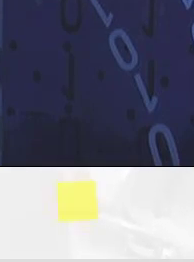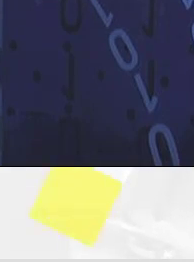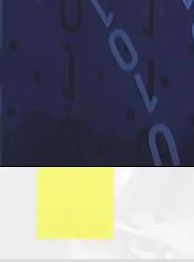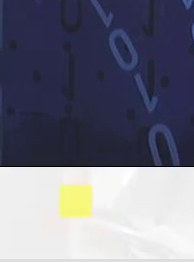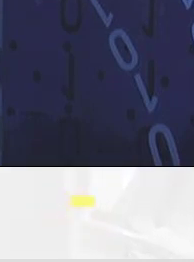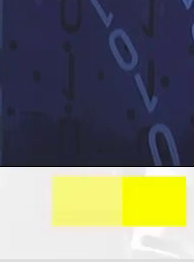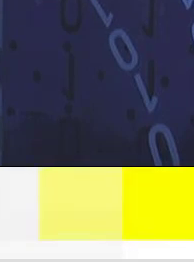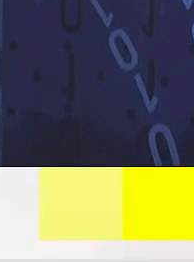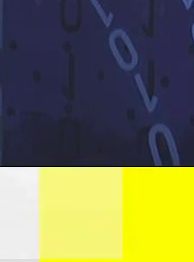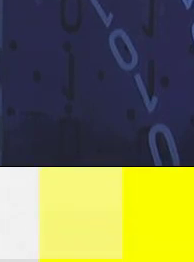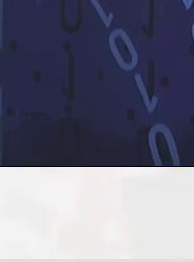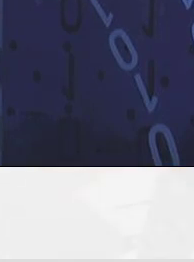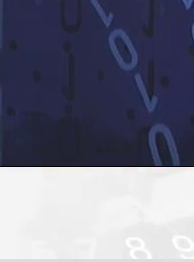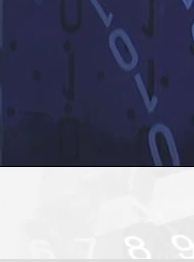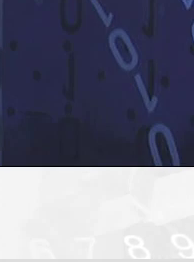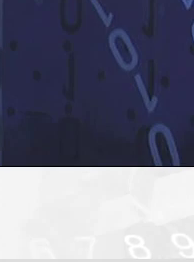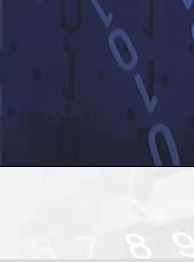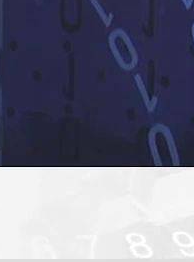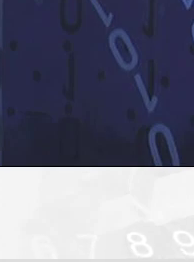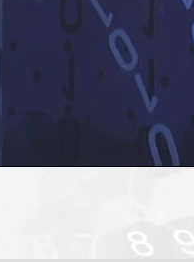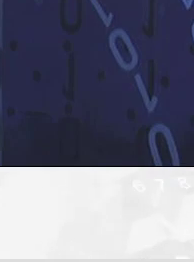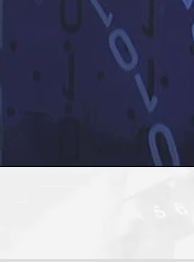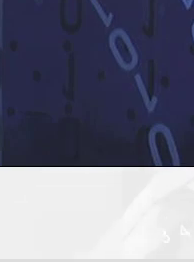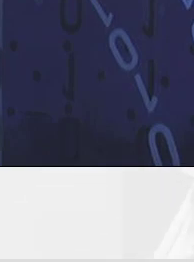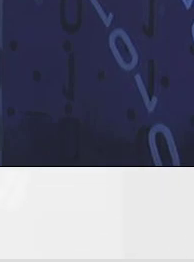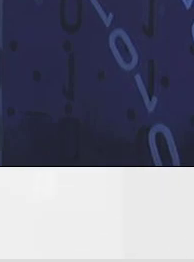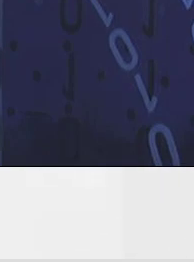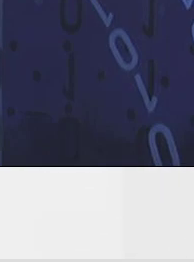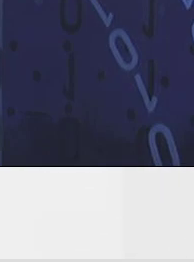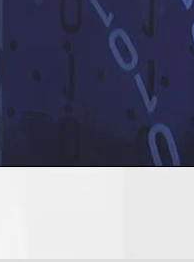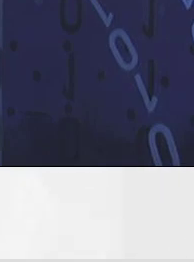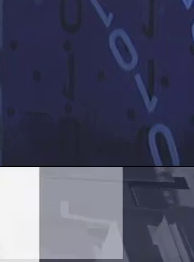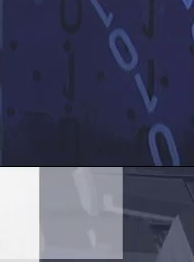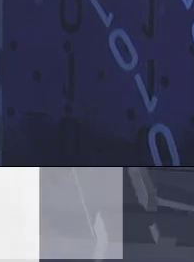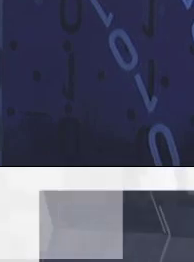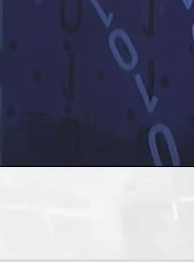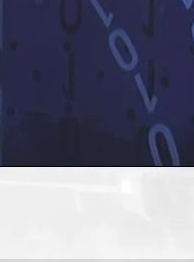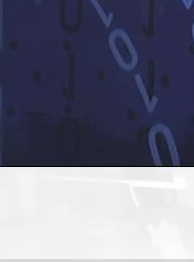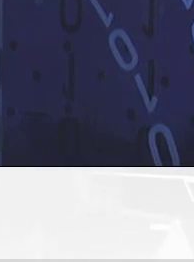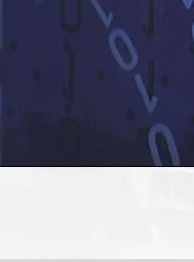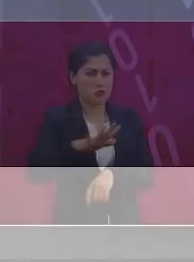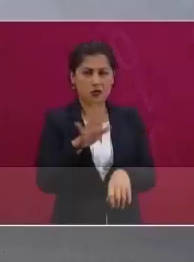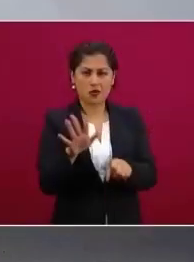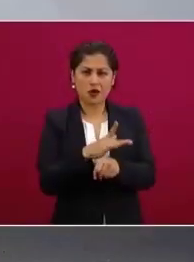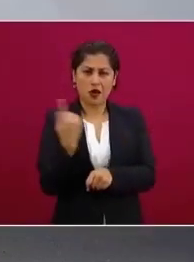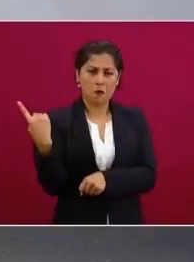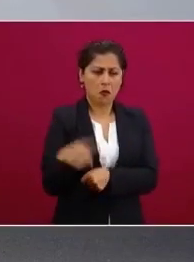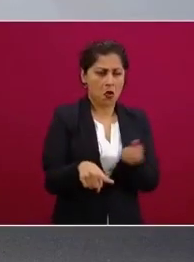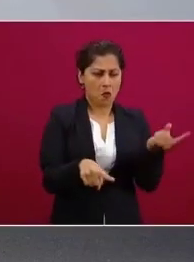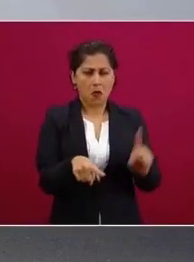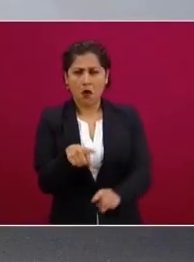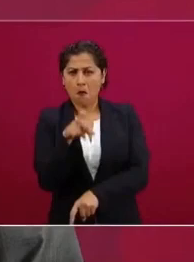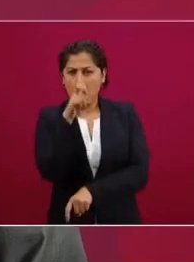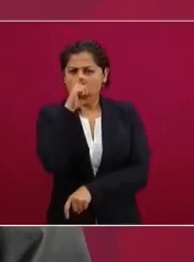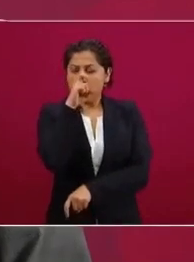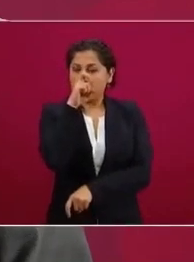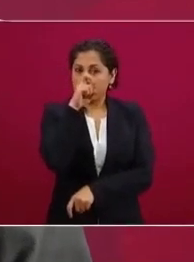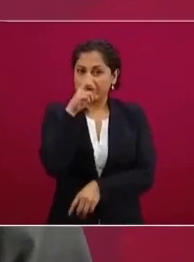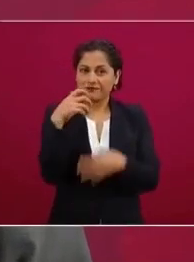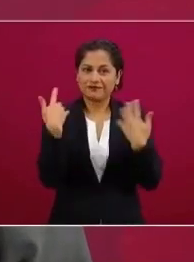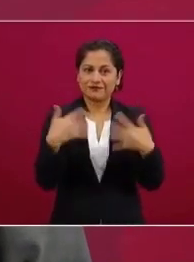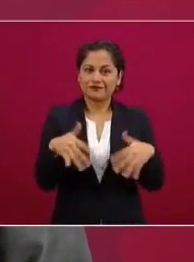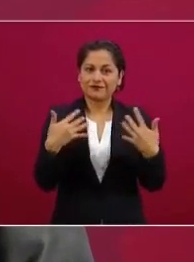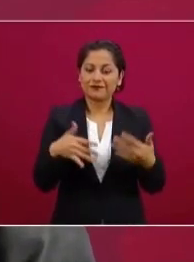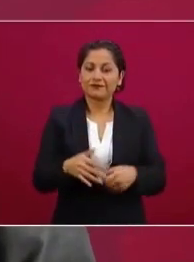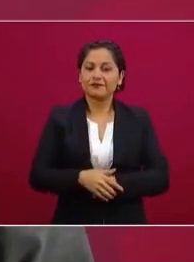profesión. Porque de aquí comemos, de aquí lo hacemos. Y al menos este medio y ustedes mismos, no tenemos una agenda anti